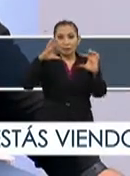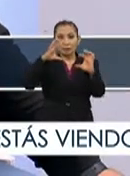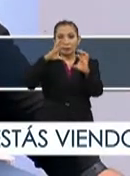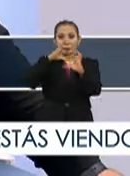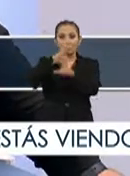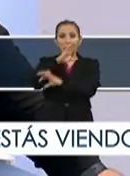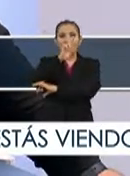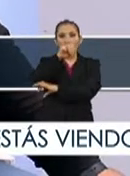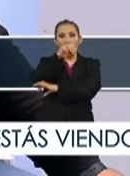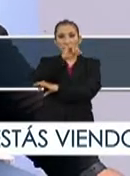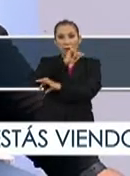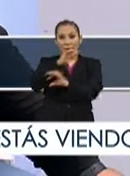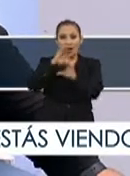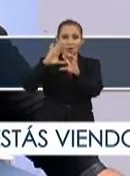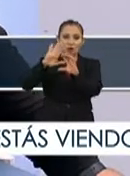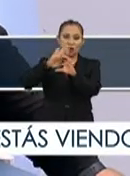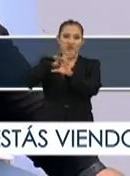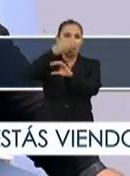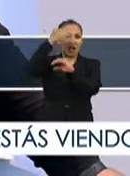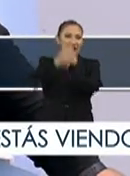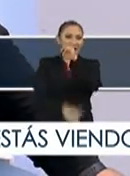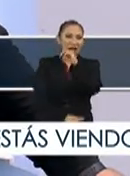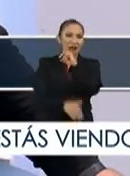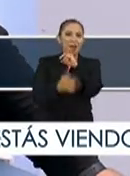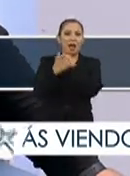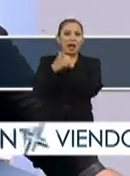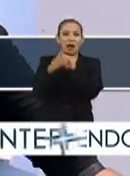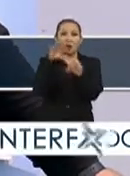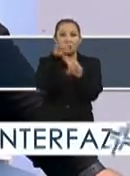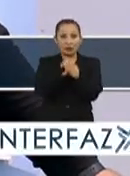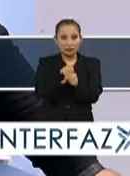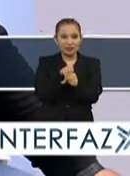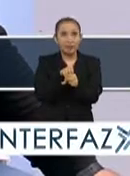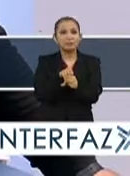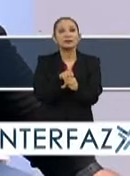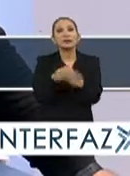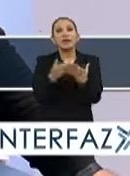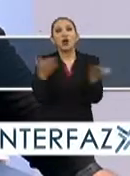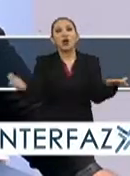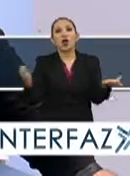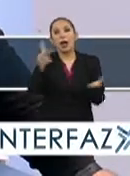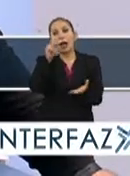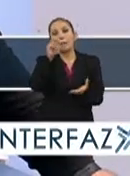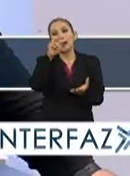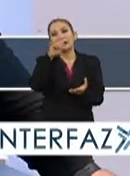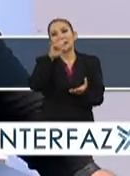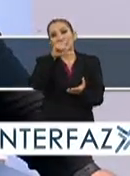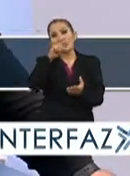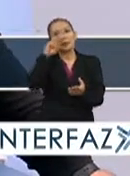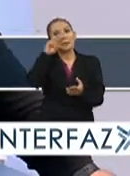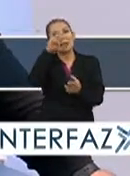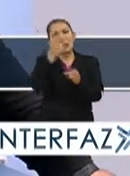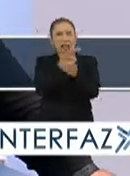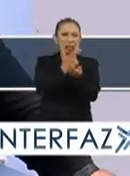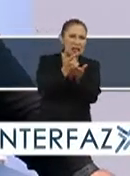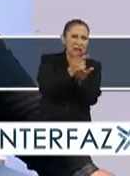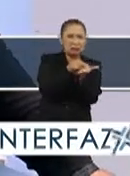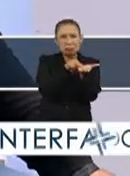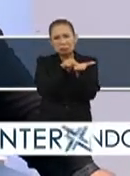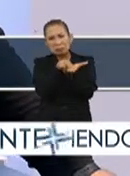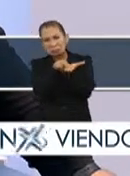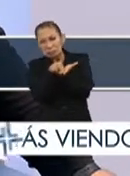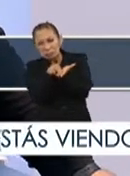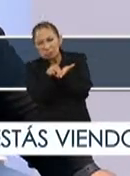umbra, que es cuando termina la parte total, y entra a una parcialidad que se va a ver tono gris,